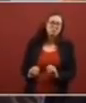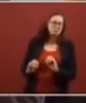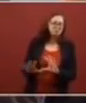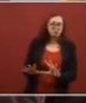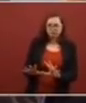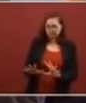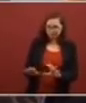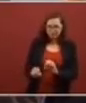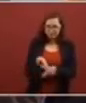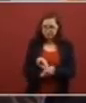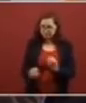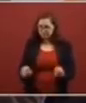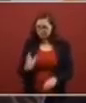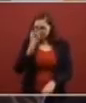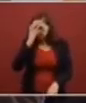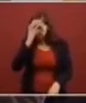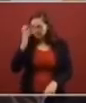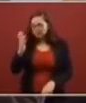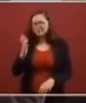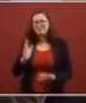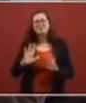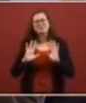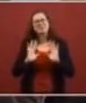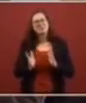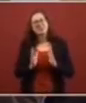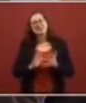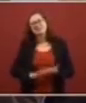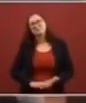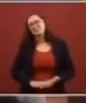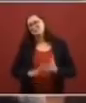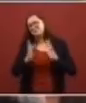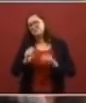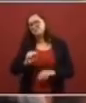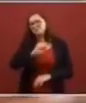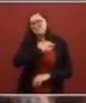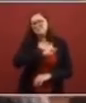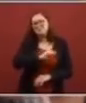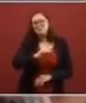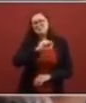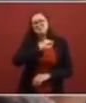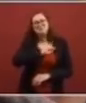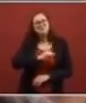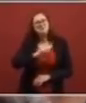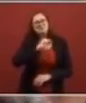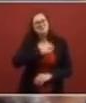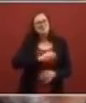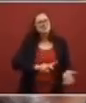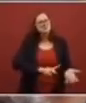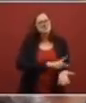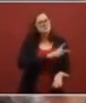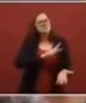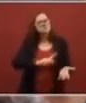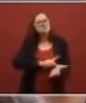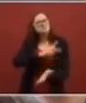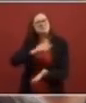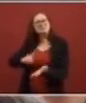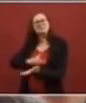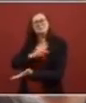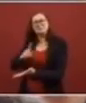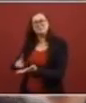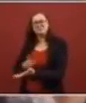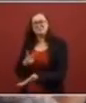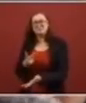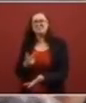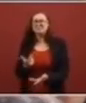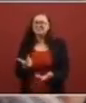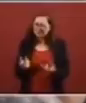delitos que han ido al alza, delitos que ha mencionado usted, al margen del crimen organizado. ¿No